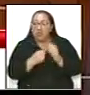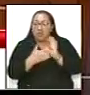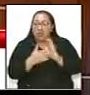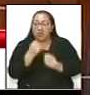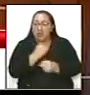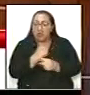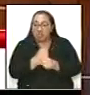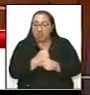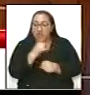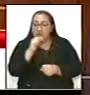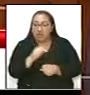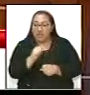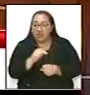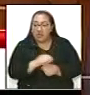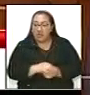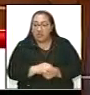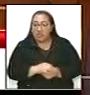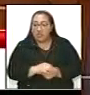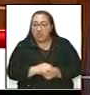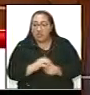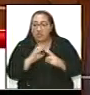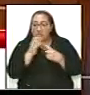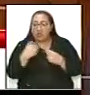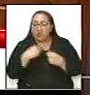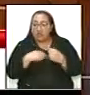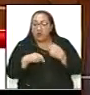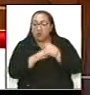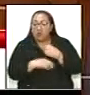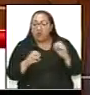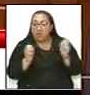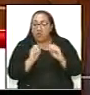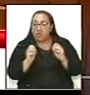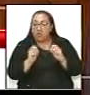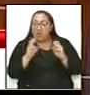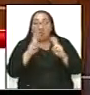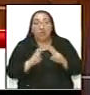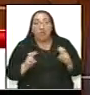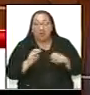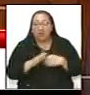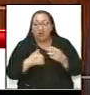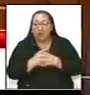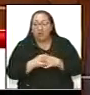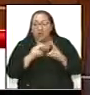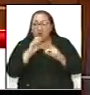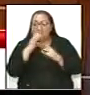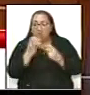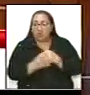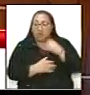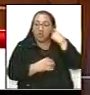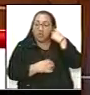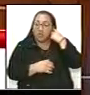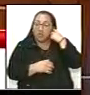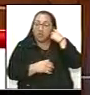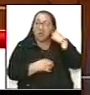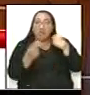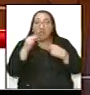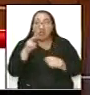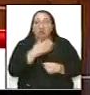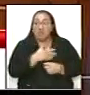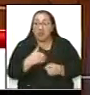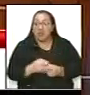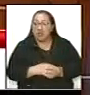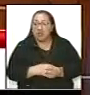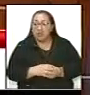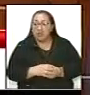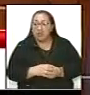determinación de la cultura en nuestro país, o de evaluar como eventos culturales. Por eso, presidente,